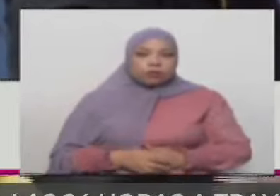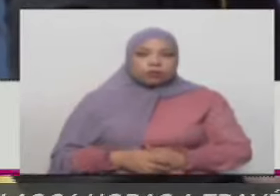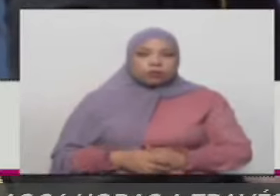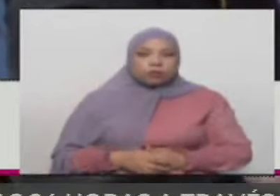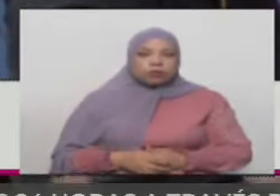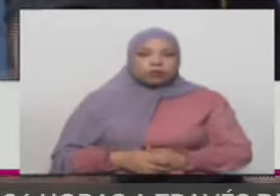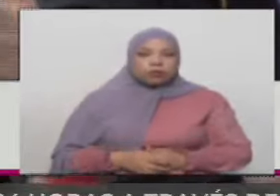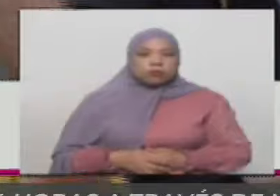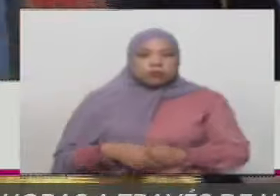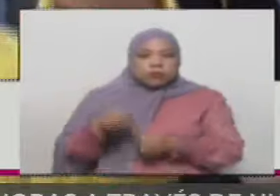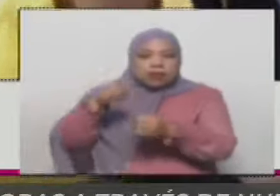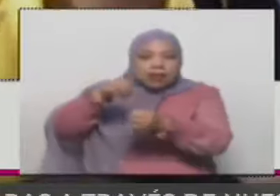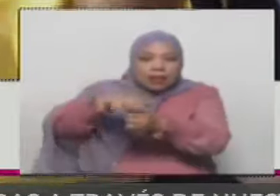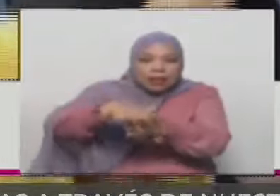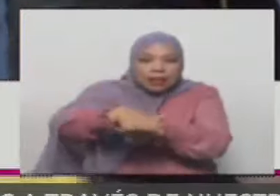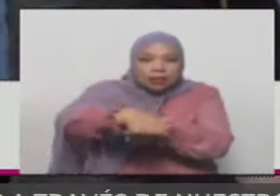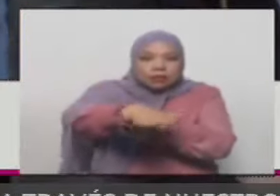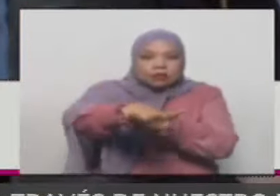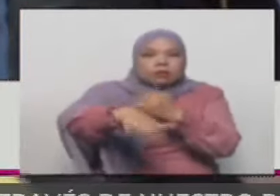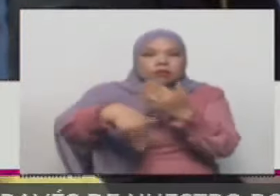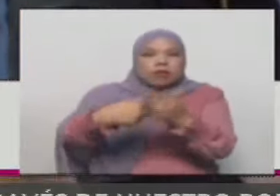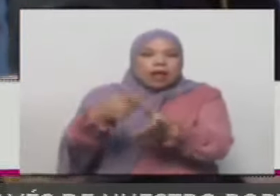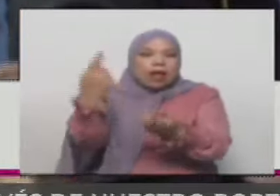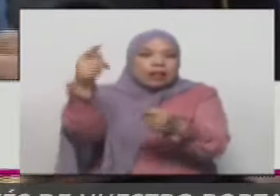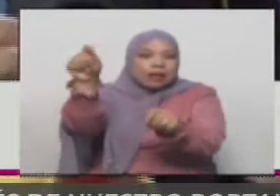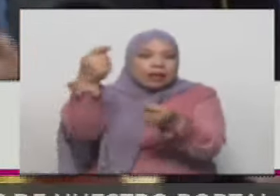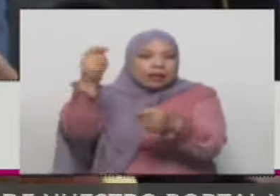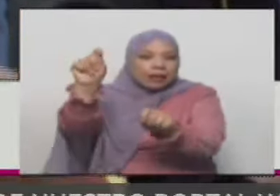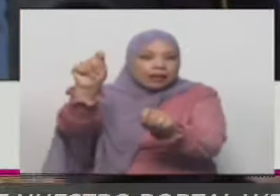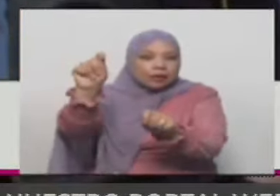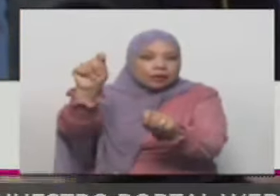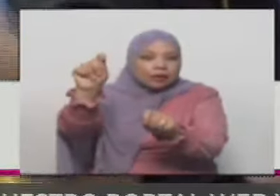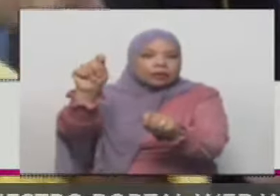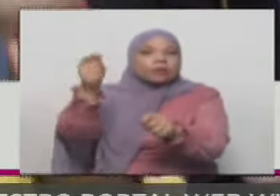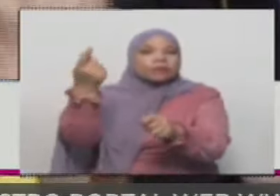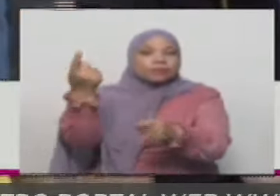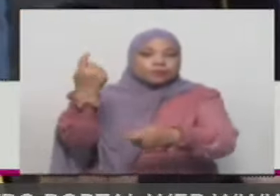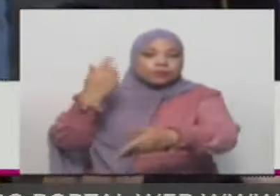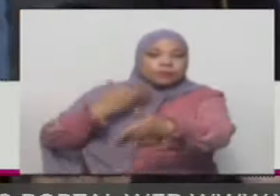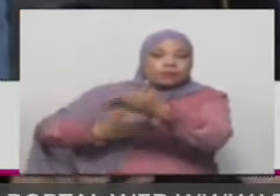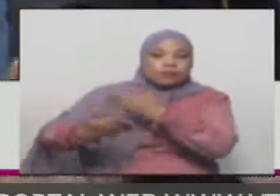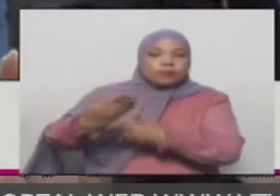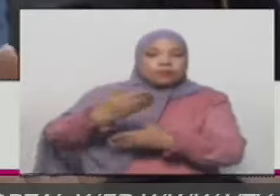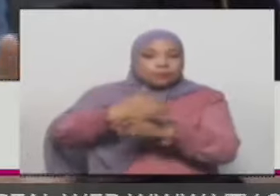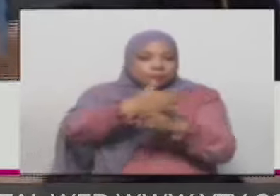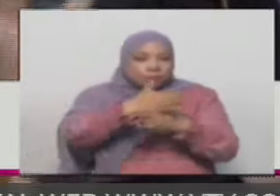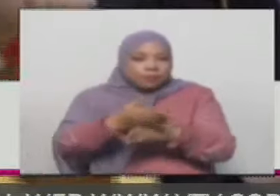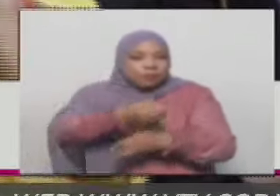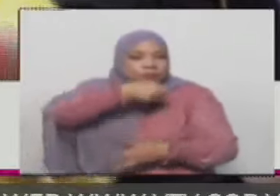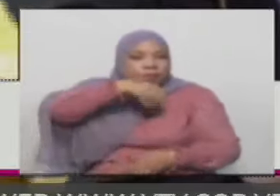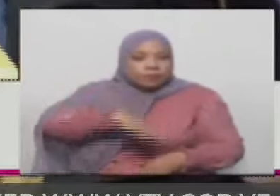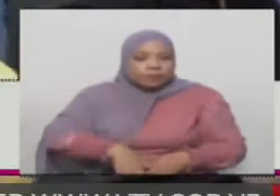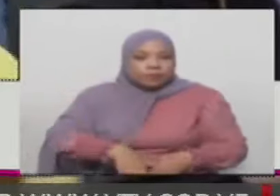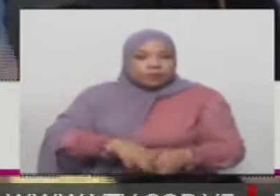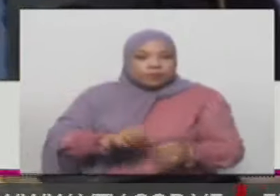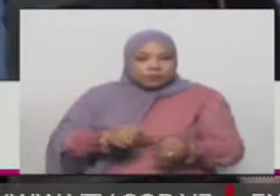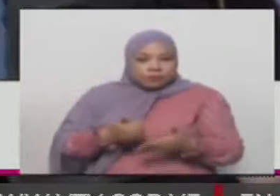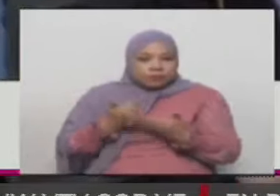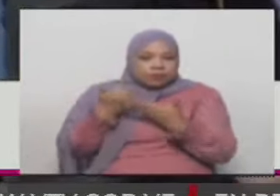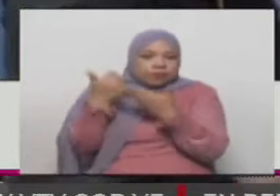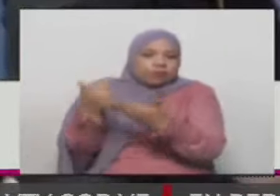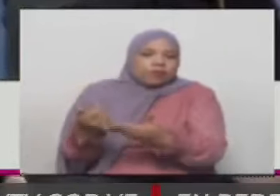del Delta se fue para Trinidad. Y en esos intercambios históricos, nosotros permeamos la